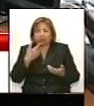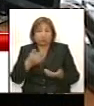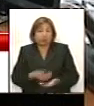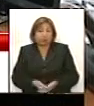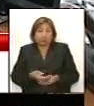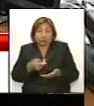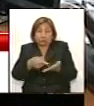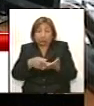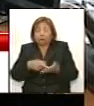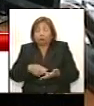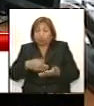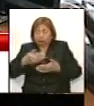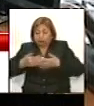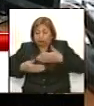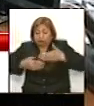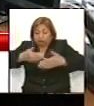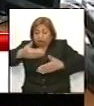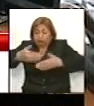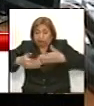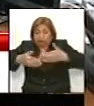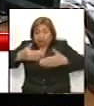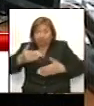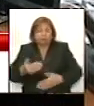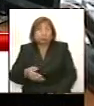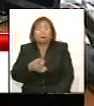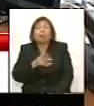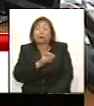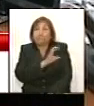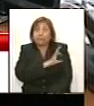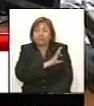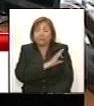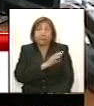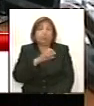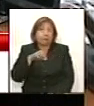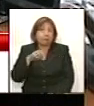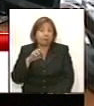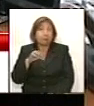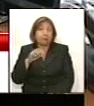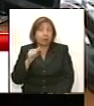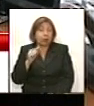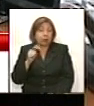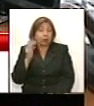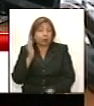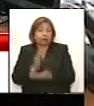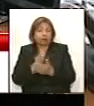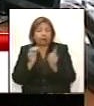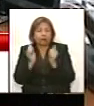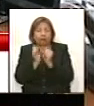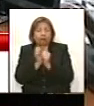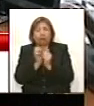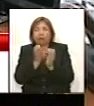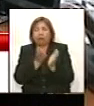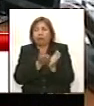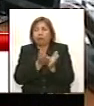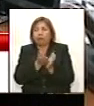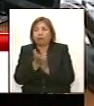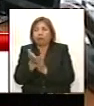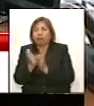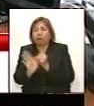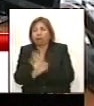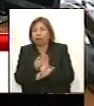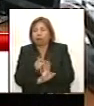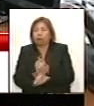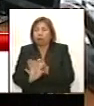de ahí en adelante sigue el proceso penal en curso. Pero sí nos parece importante activar la primera vía, que es la vía de protección,